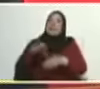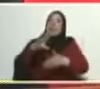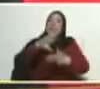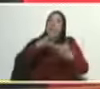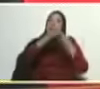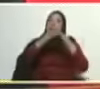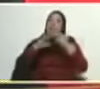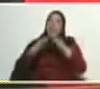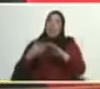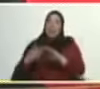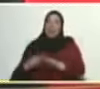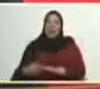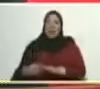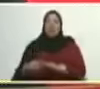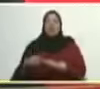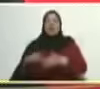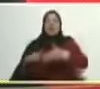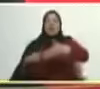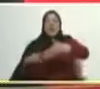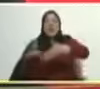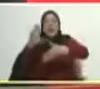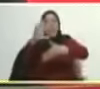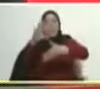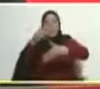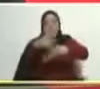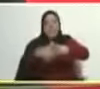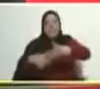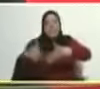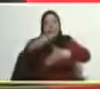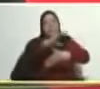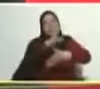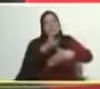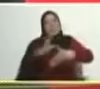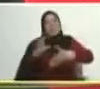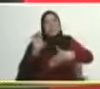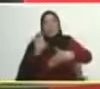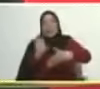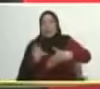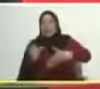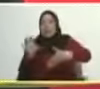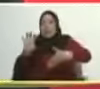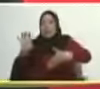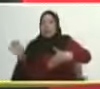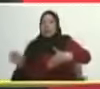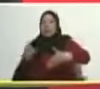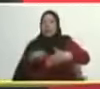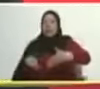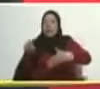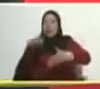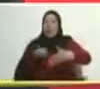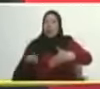Dominica. Al hermano Gastón Brown, primer ministro de Antigua y Barbuda.